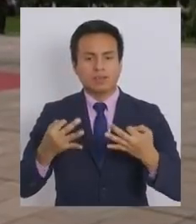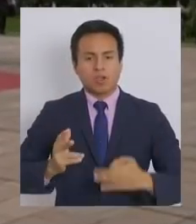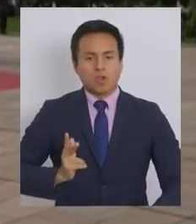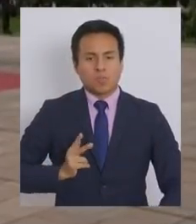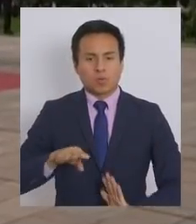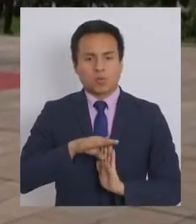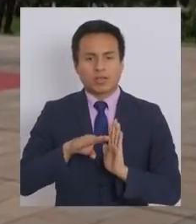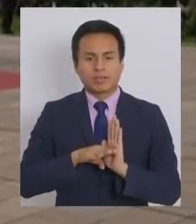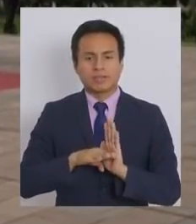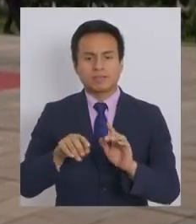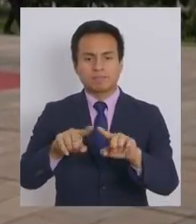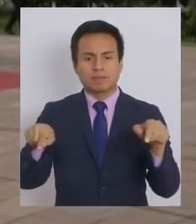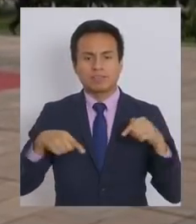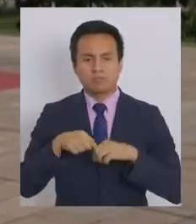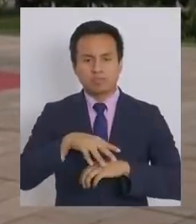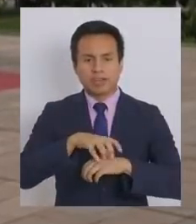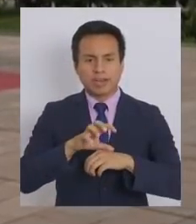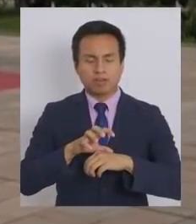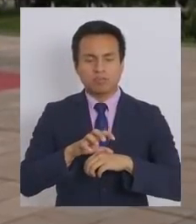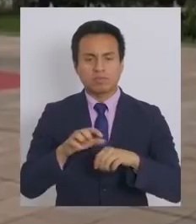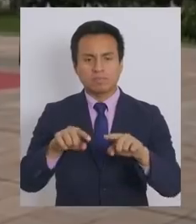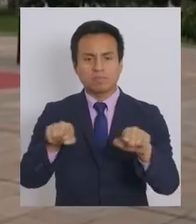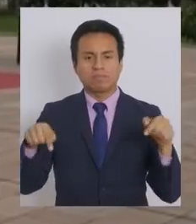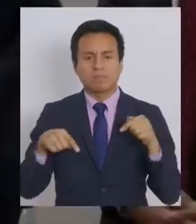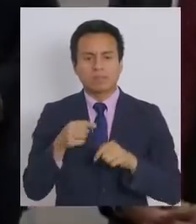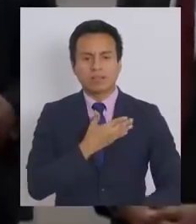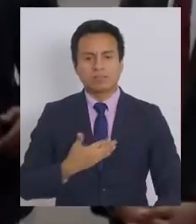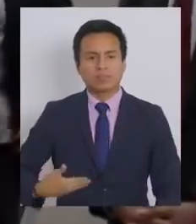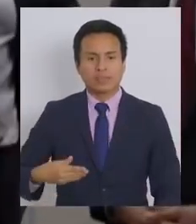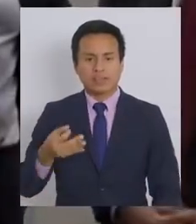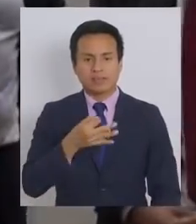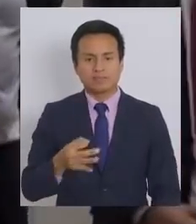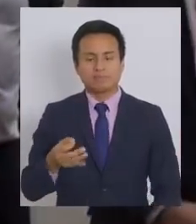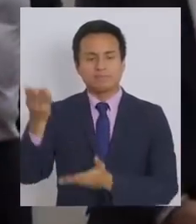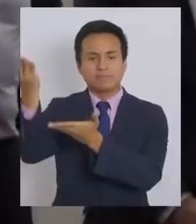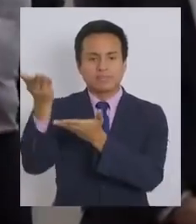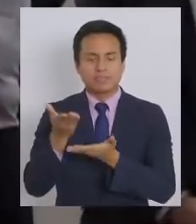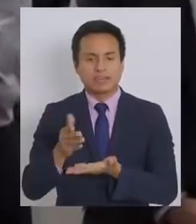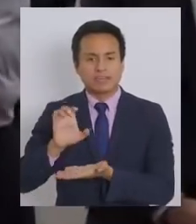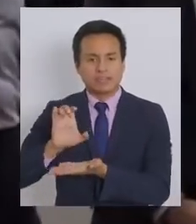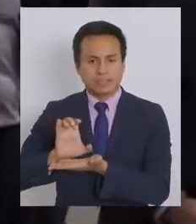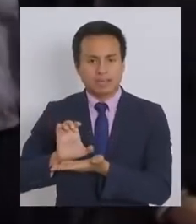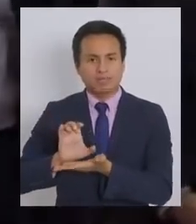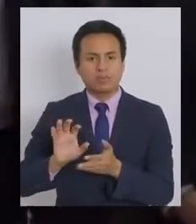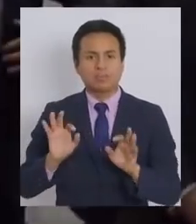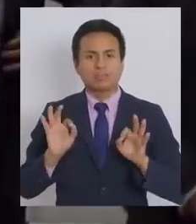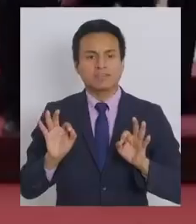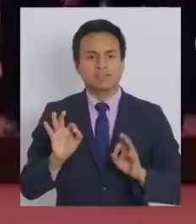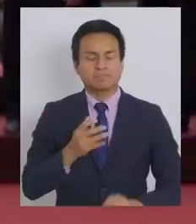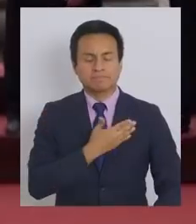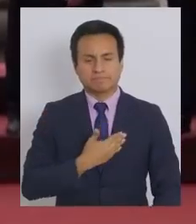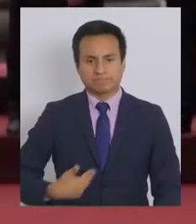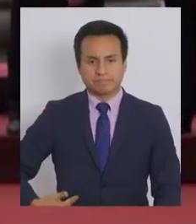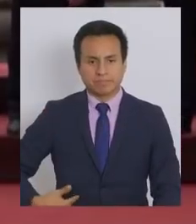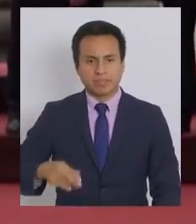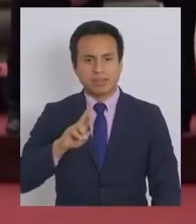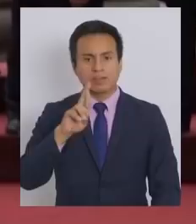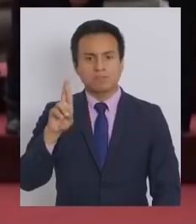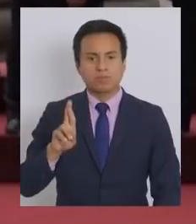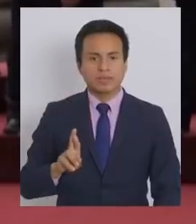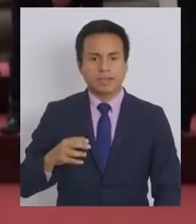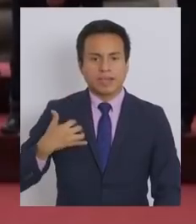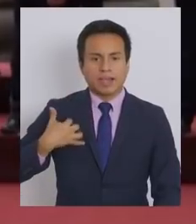en el patio de los naranjos del Palacio de la Moneda en el marco de la visita de Estado del excelentísimo presidente de la